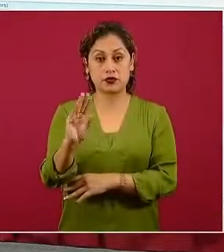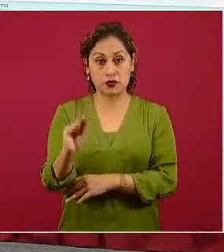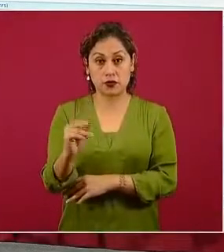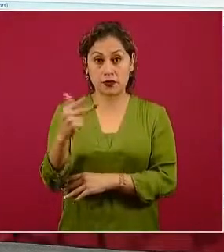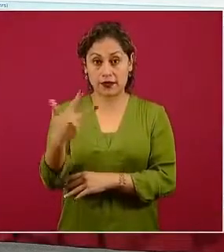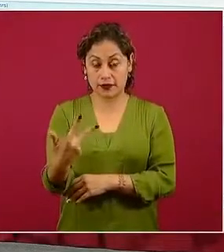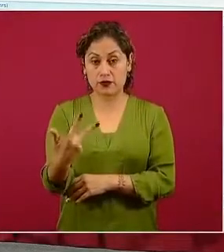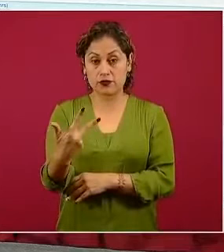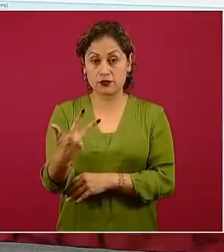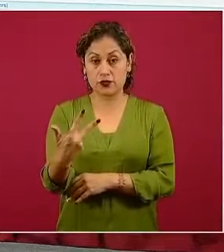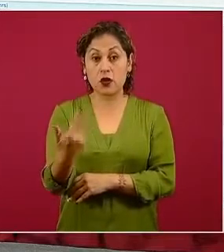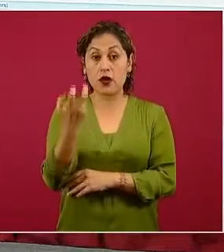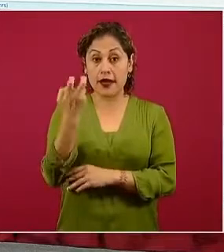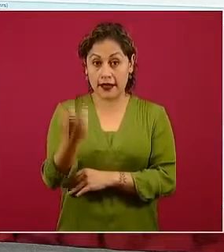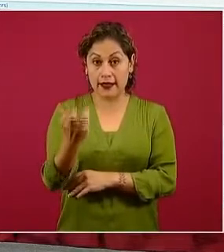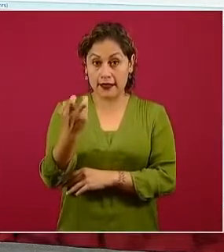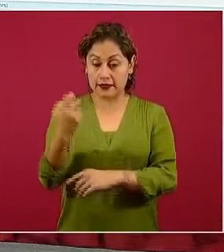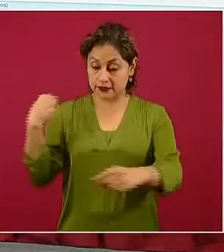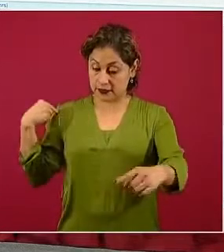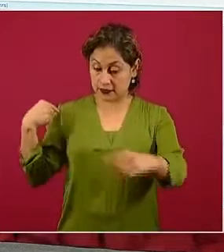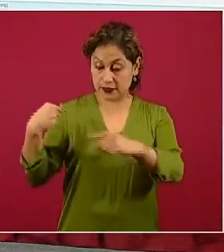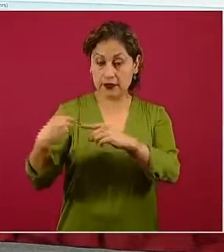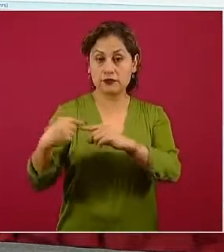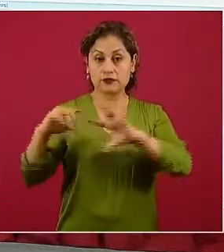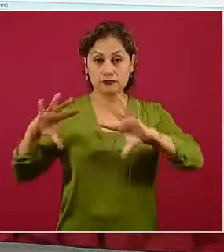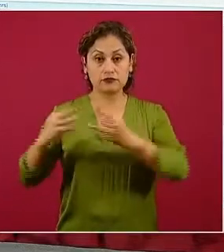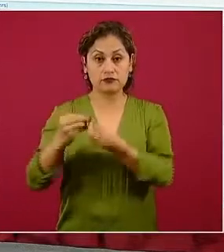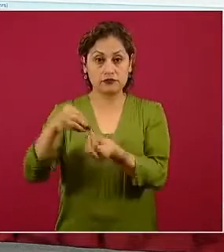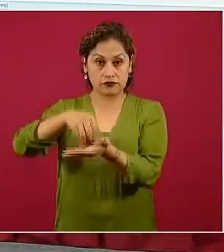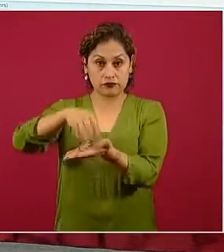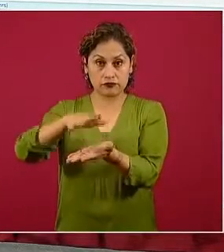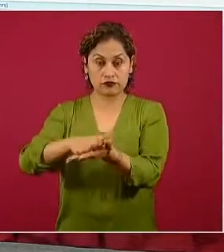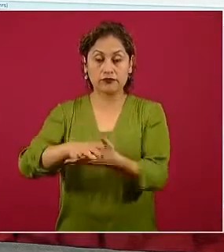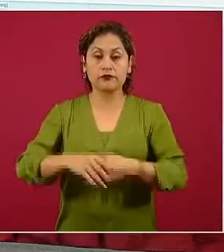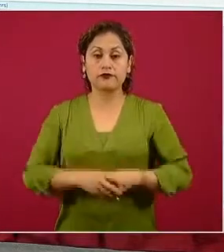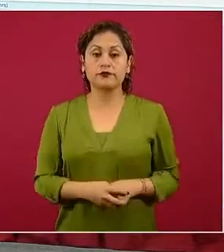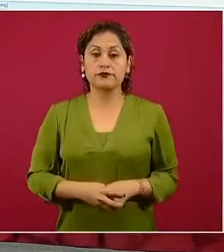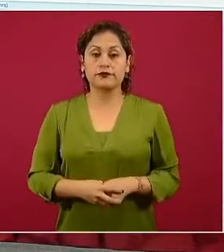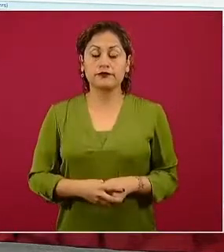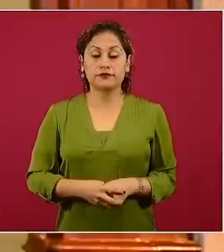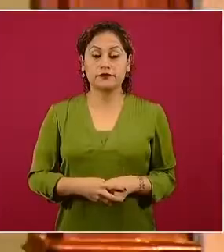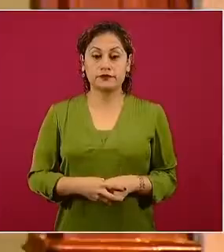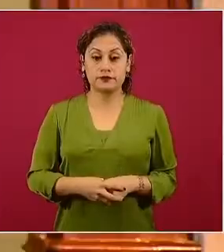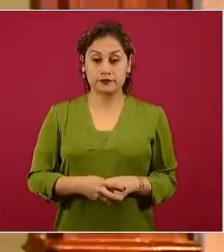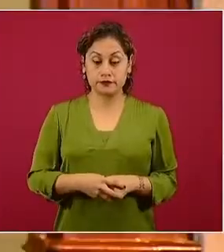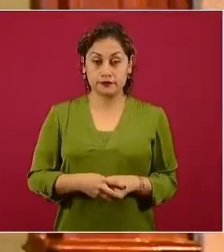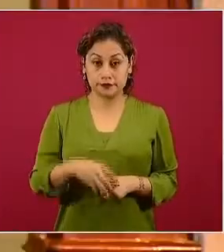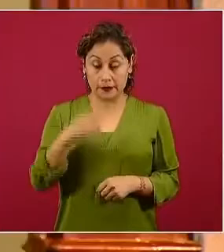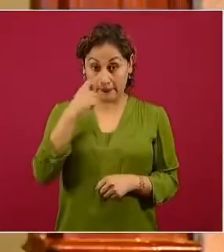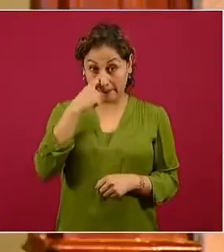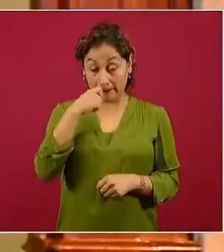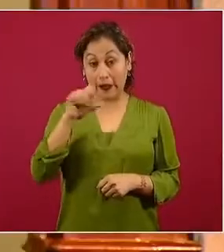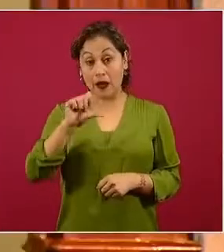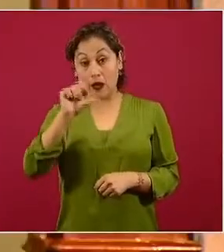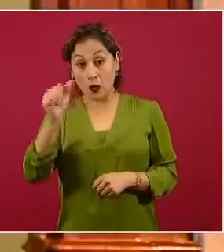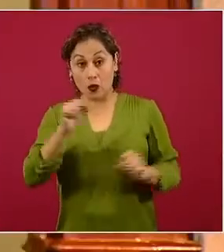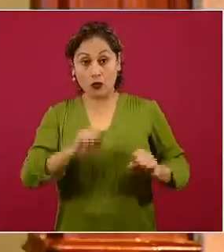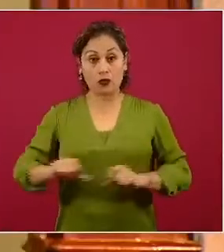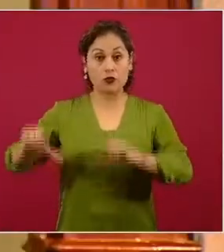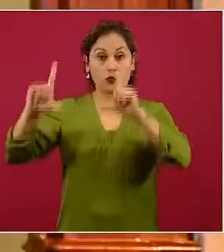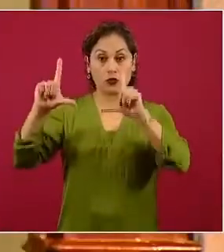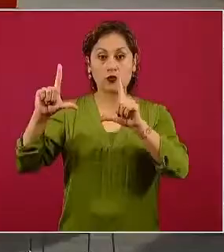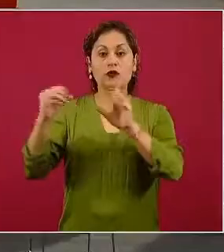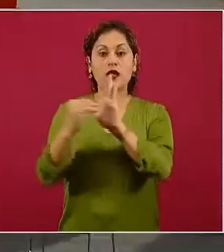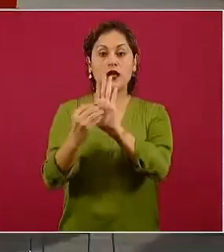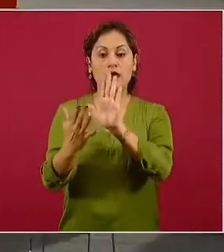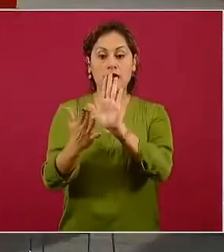118.598 es el corte en función de la base del día de hoy. Si vemos la siguiente diapositiva, actualizamos